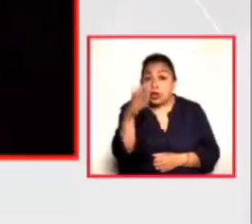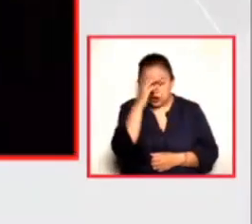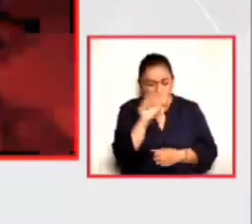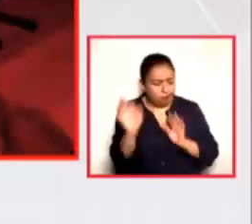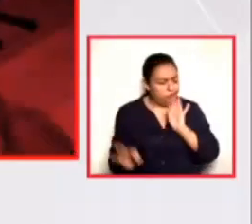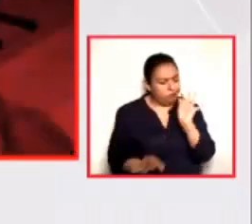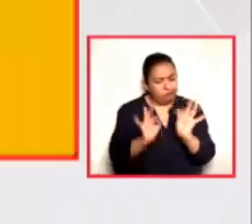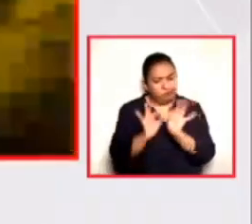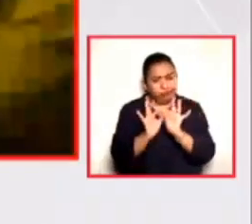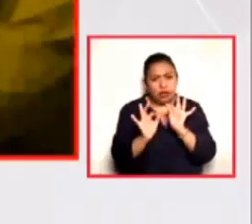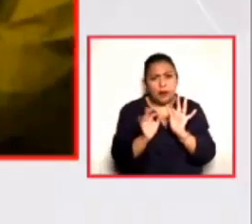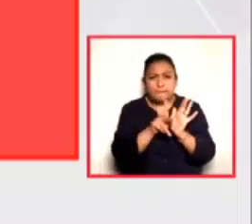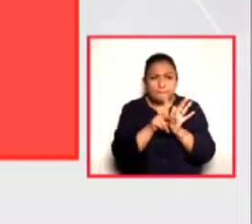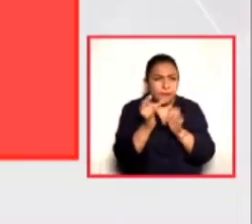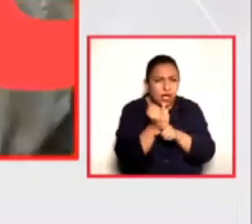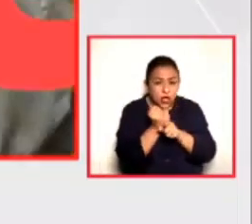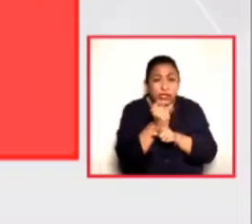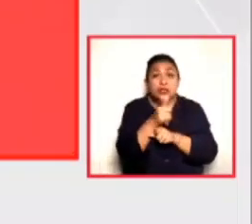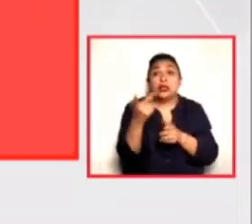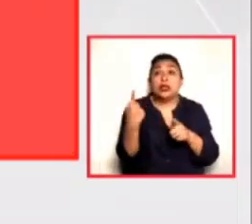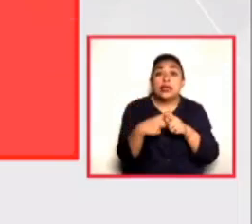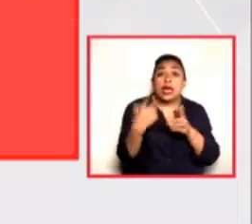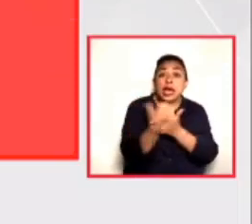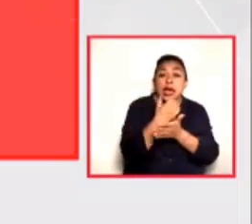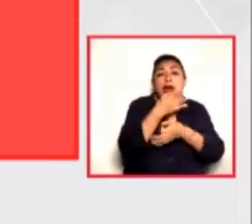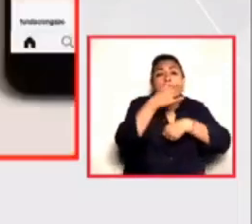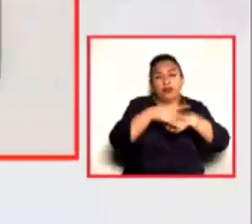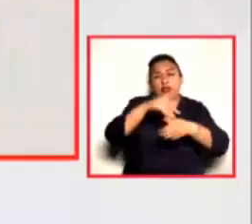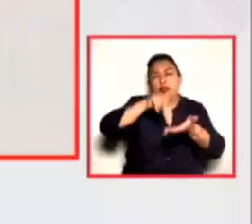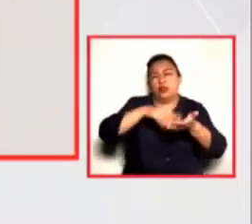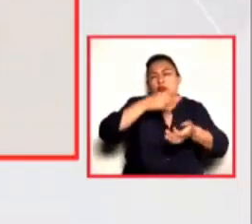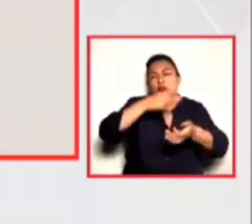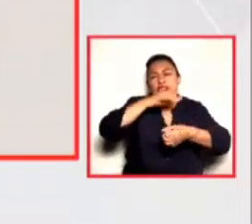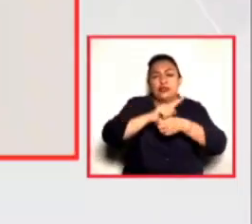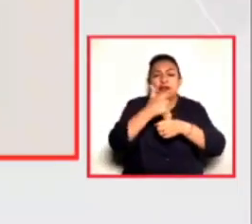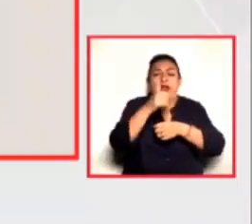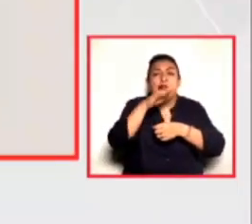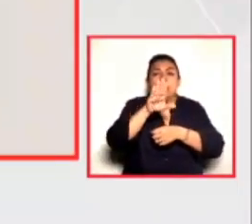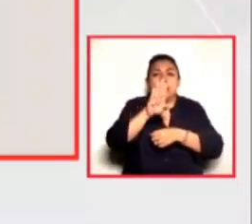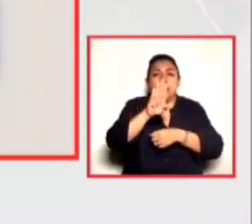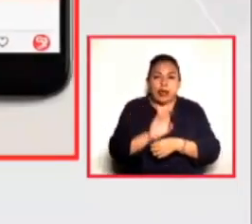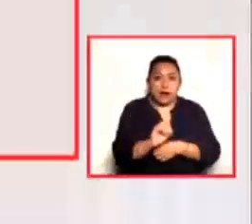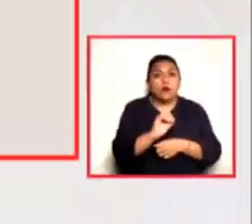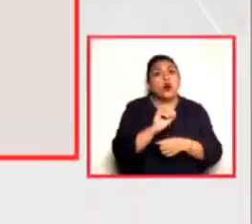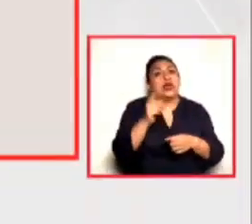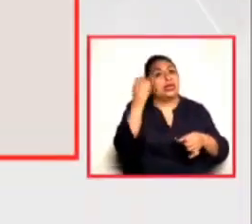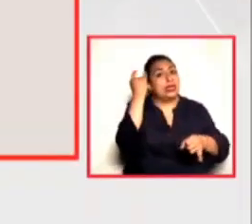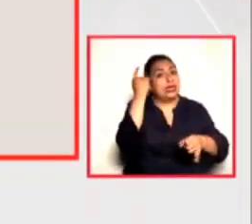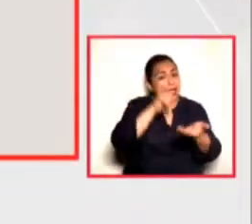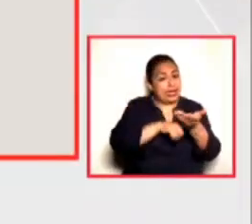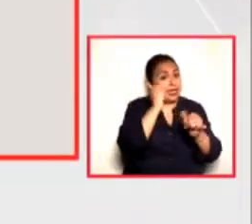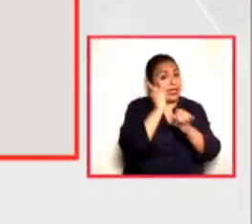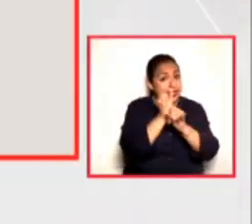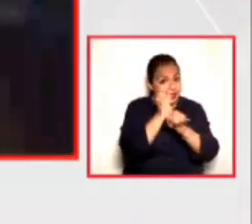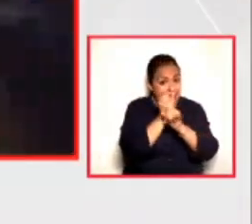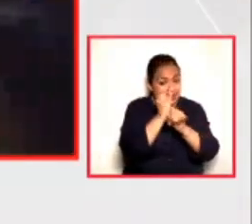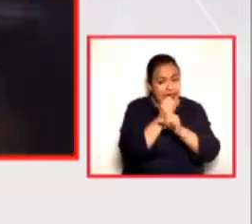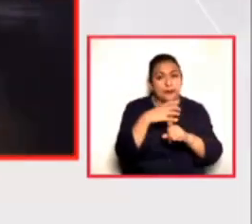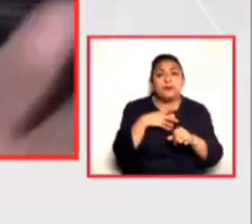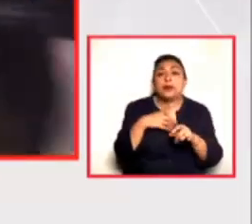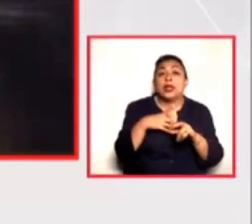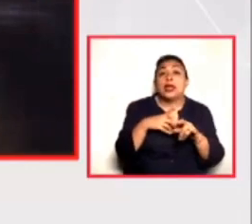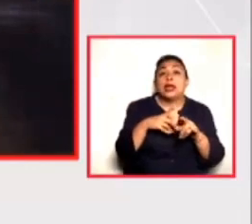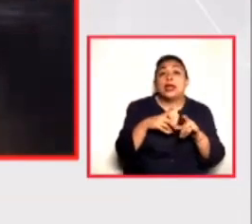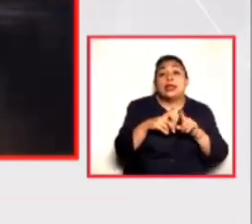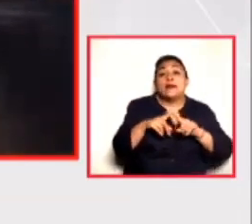periodística y los ganadores serán anunciados durante el Festival Gabo, que se realizará a distancia. La diferencia es que lo vamos a extender a